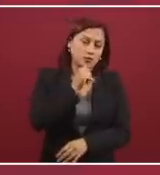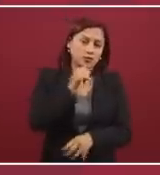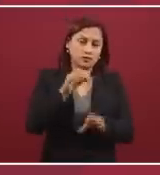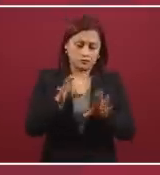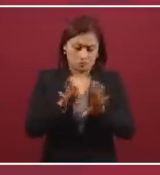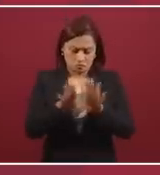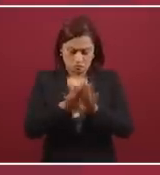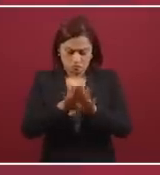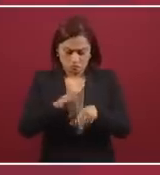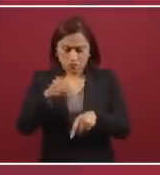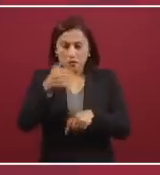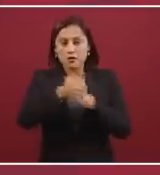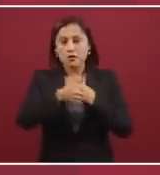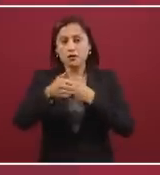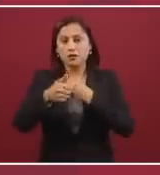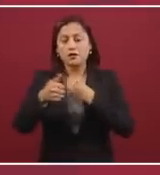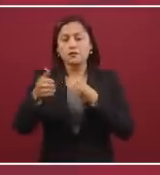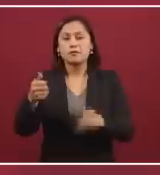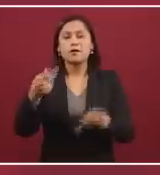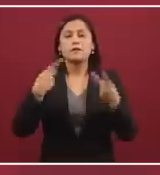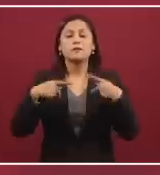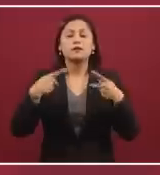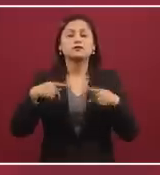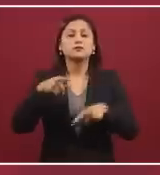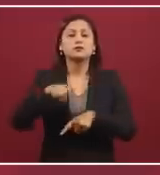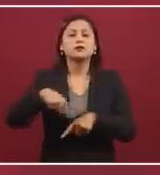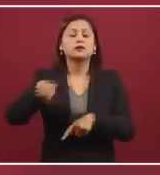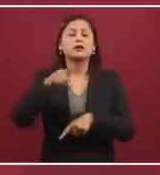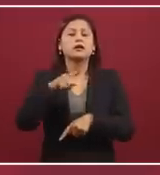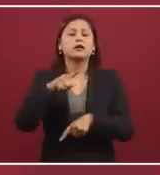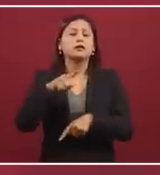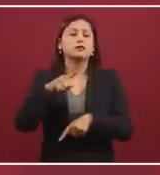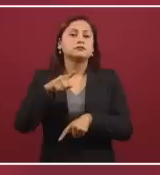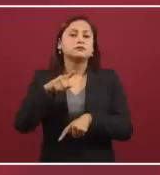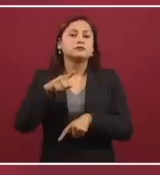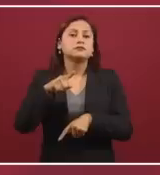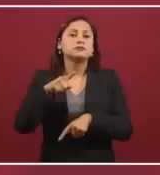para encubrir actos de corrupción